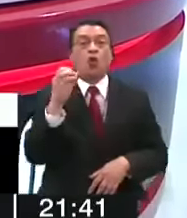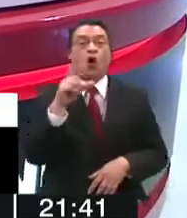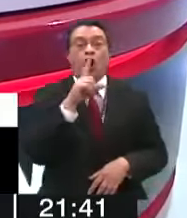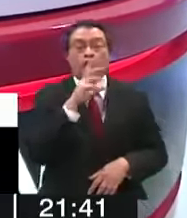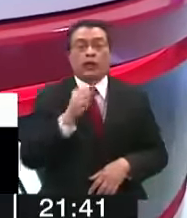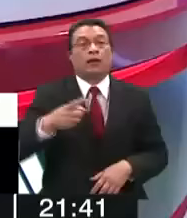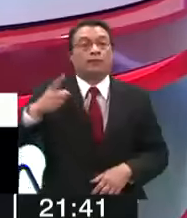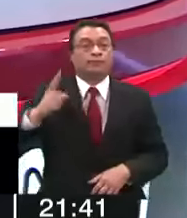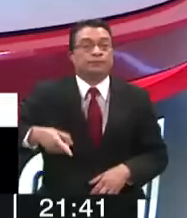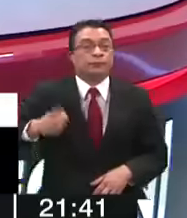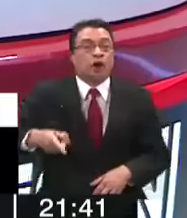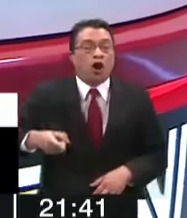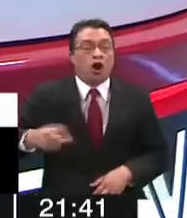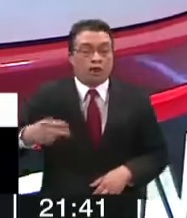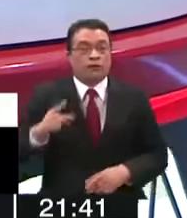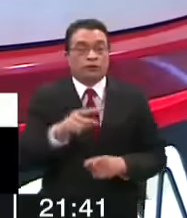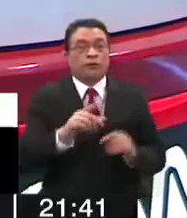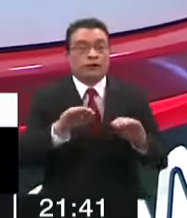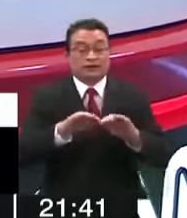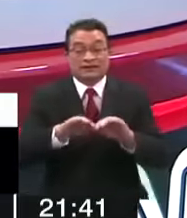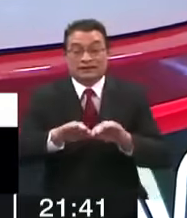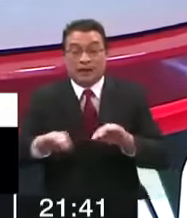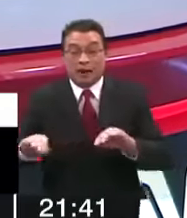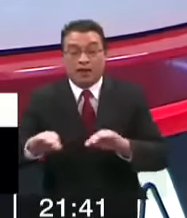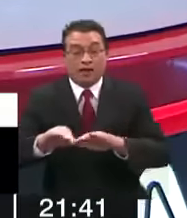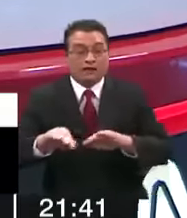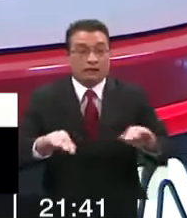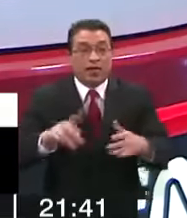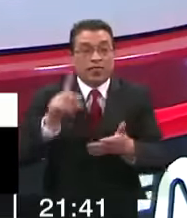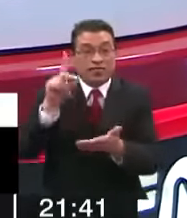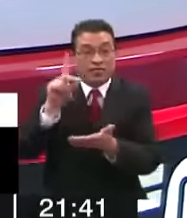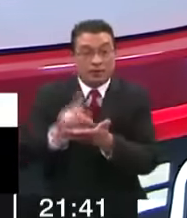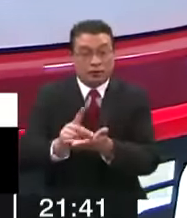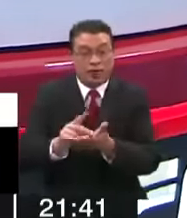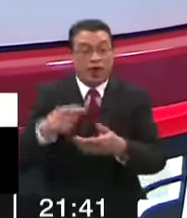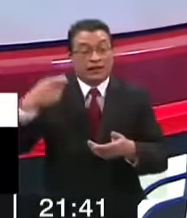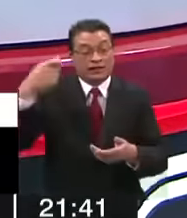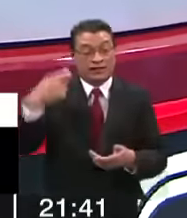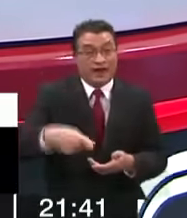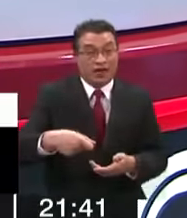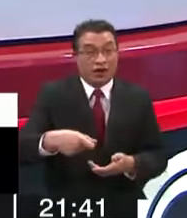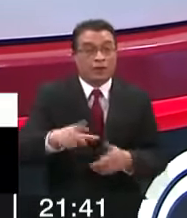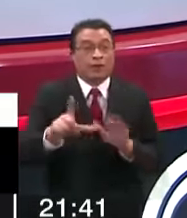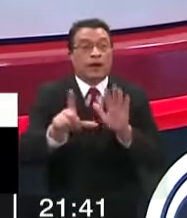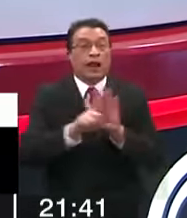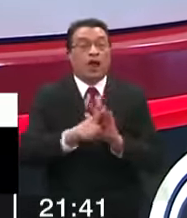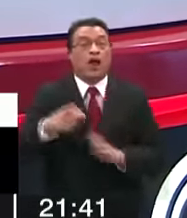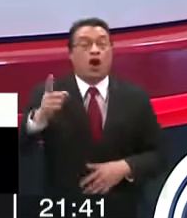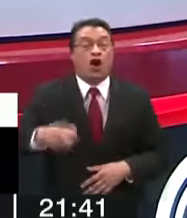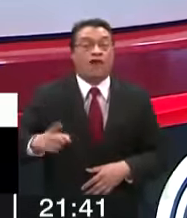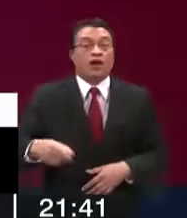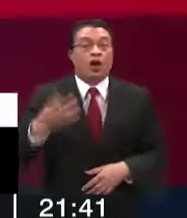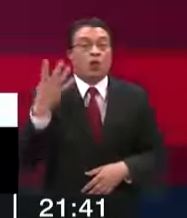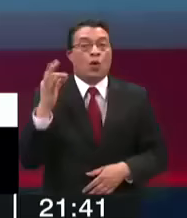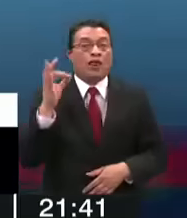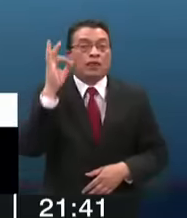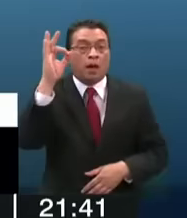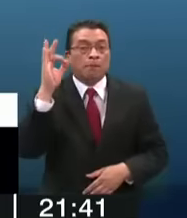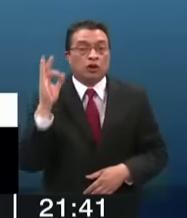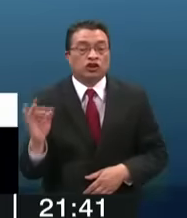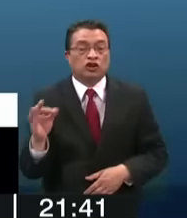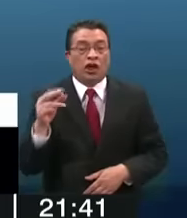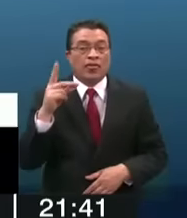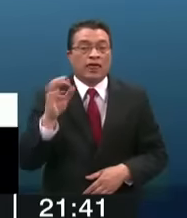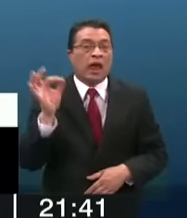incorpora en las listas parlamentarias, separada, lista de diputados, lista de senadores, la ley te obliga a tener un 40%